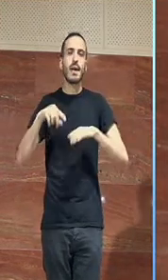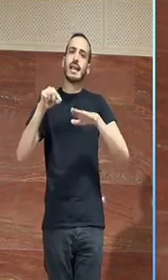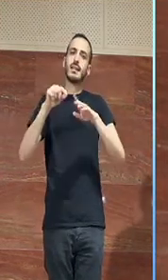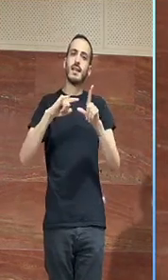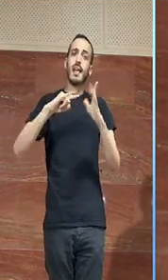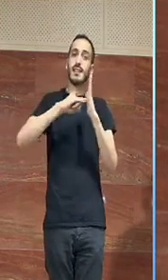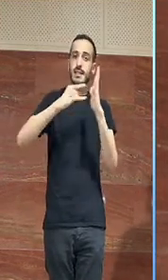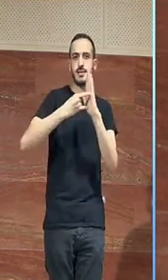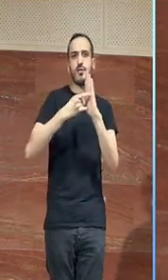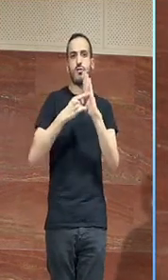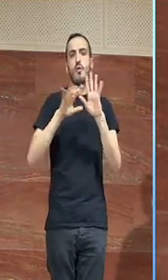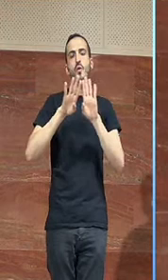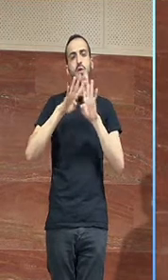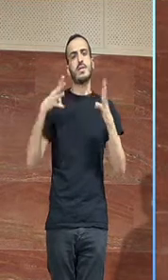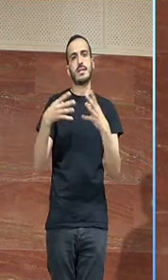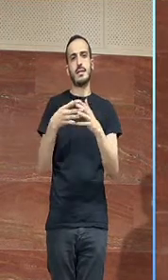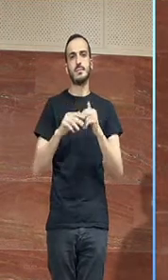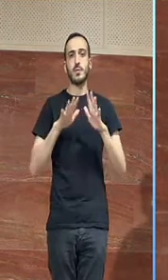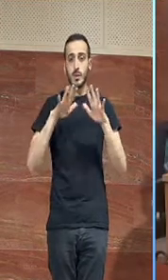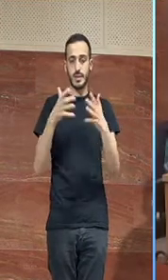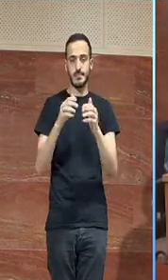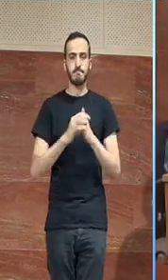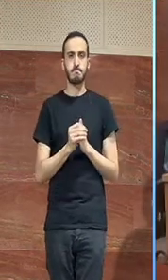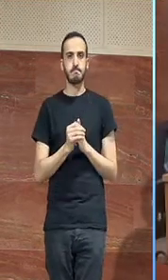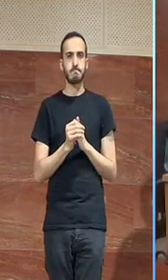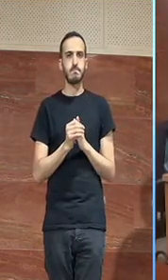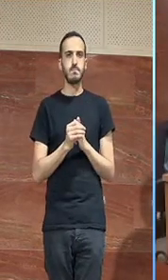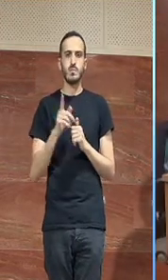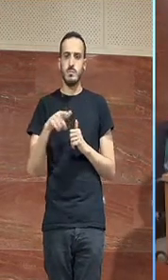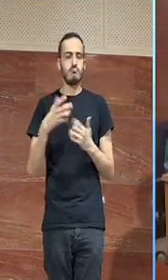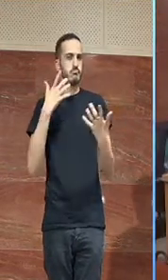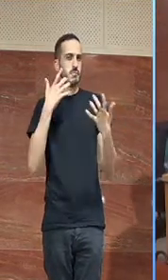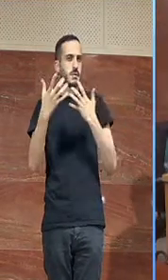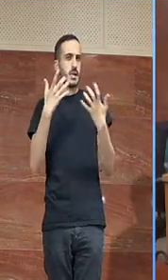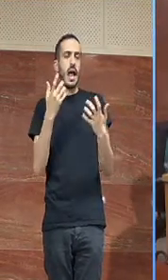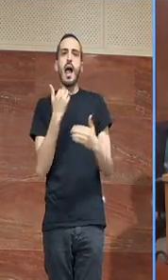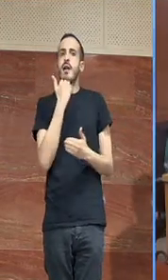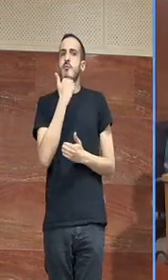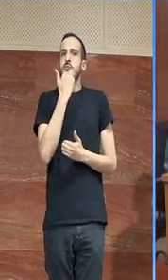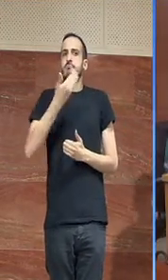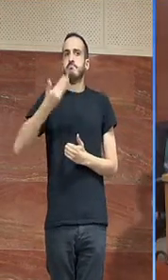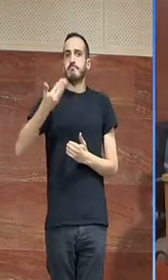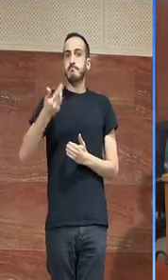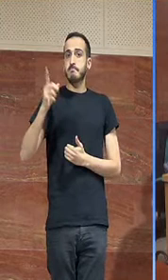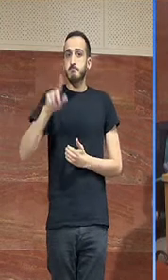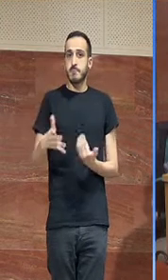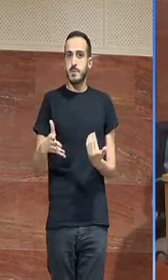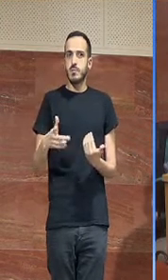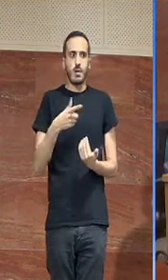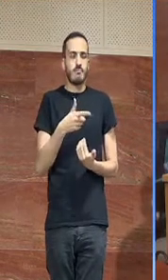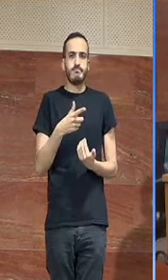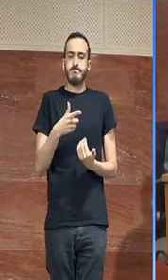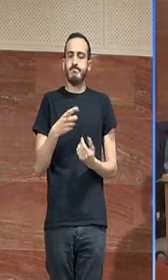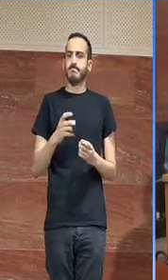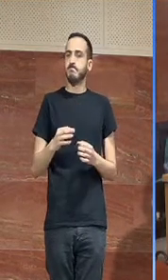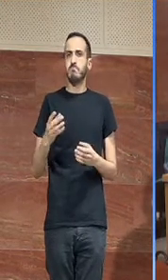diferentes profesionales, y yo destacaría un hecho particular que él mismo se ha